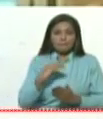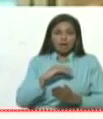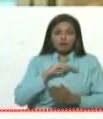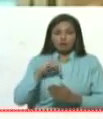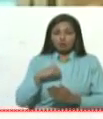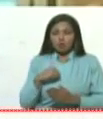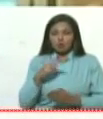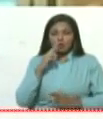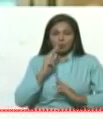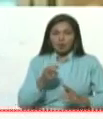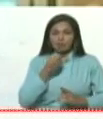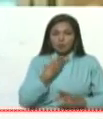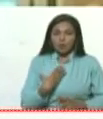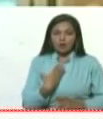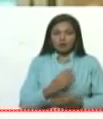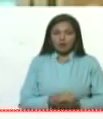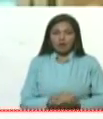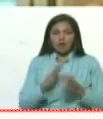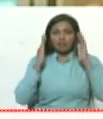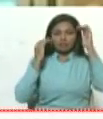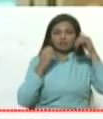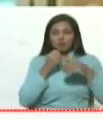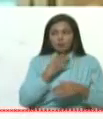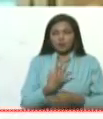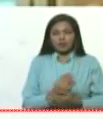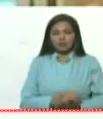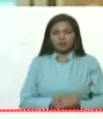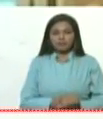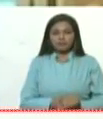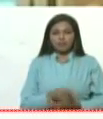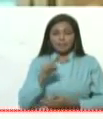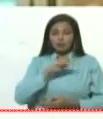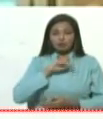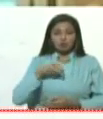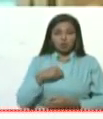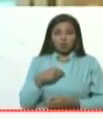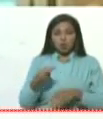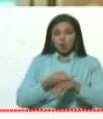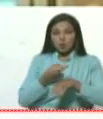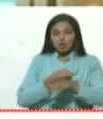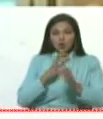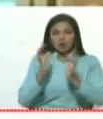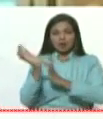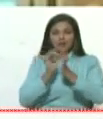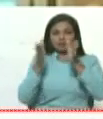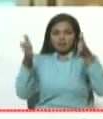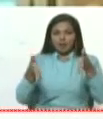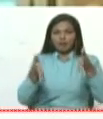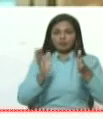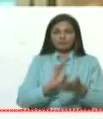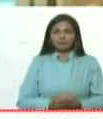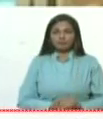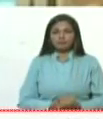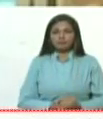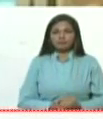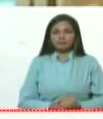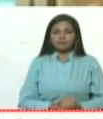buena respuesta, una buena atención. Y además somos un gobierno cristiano,